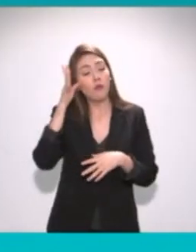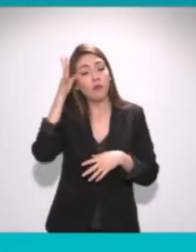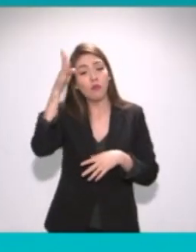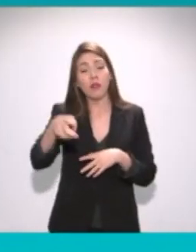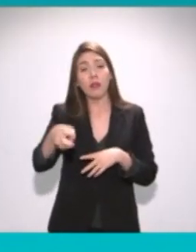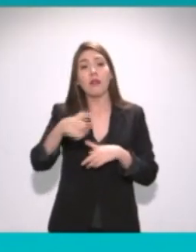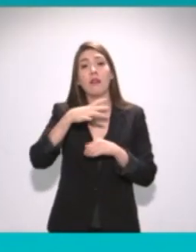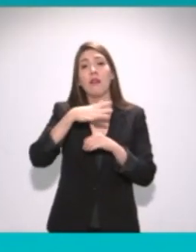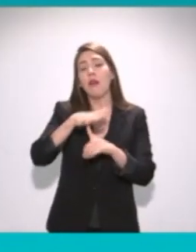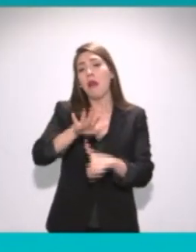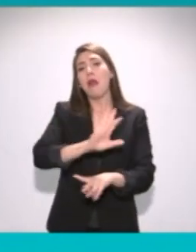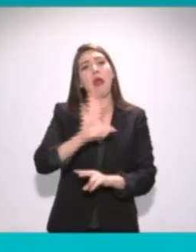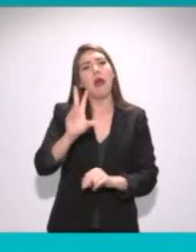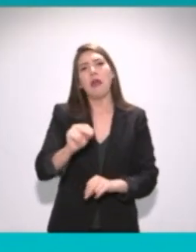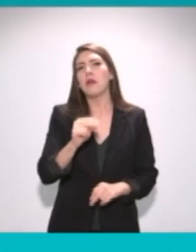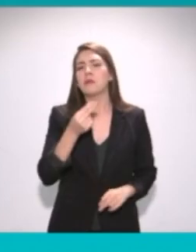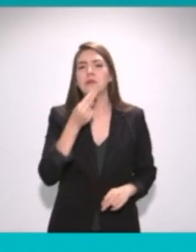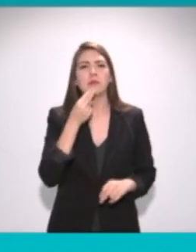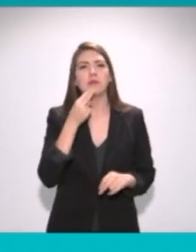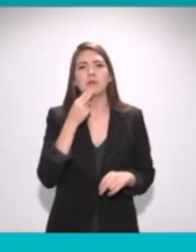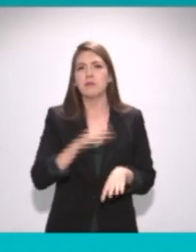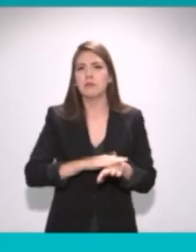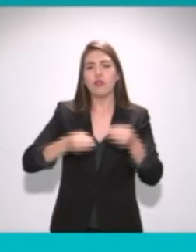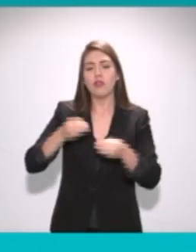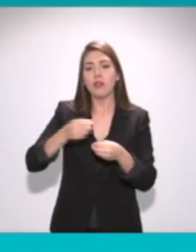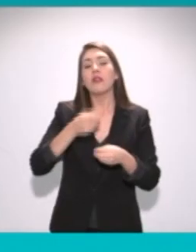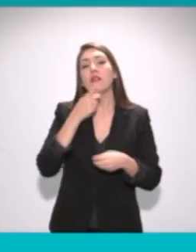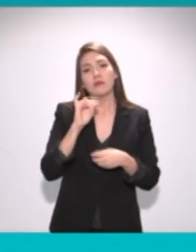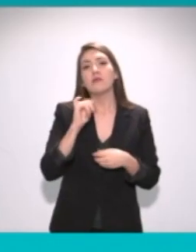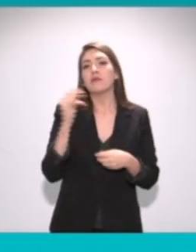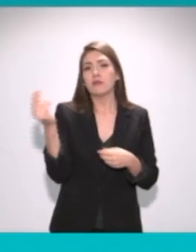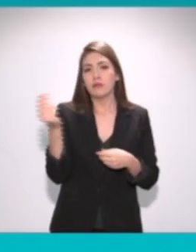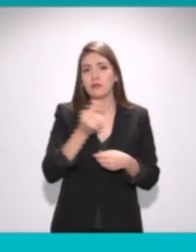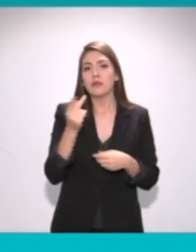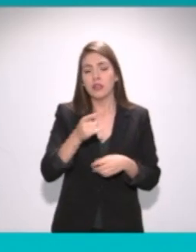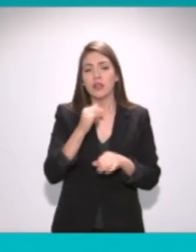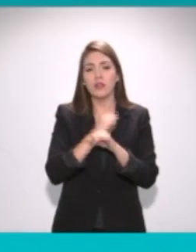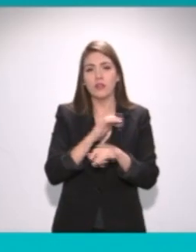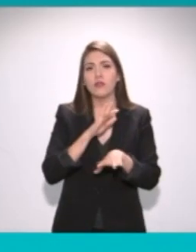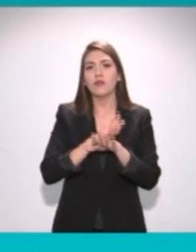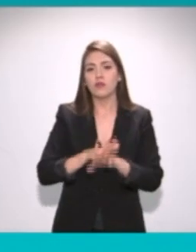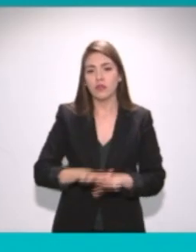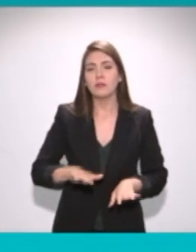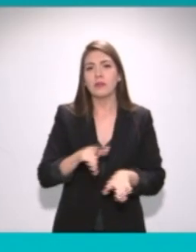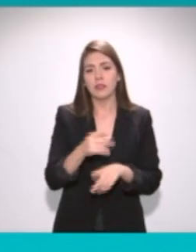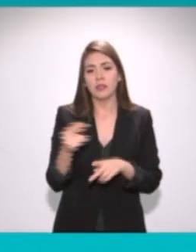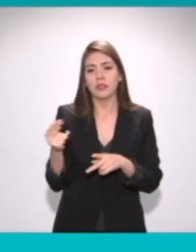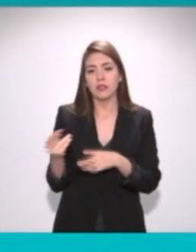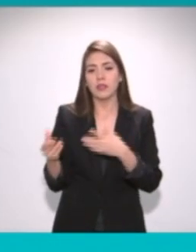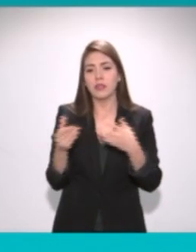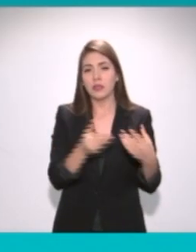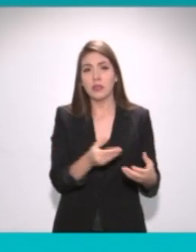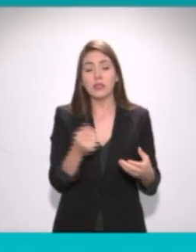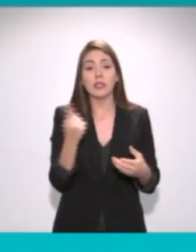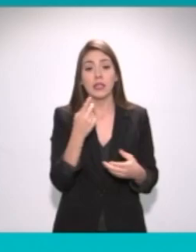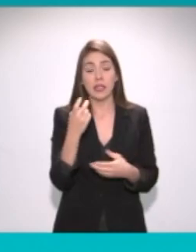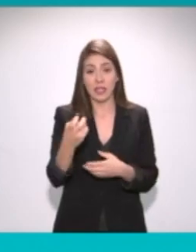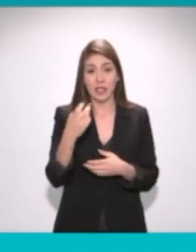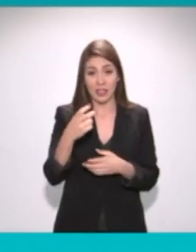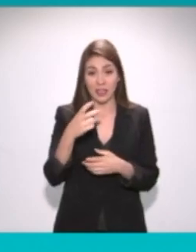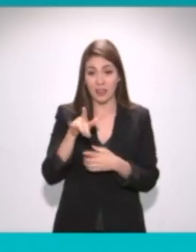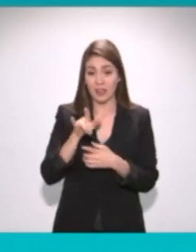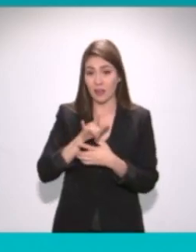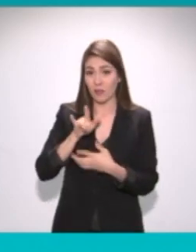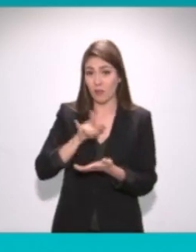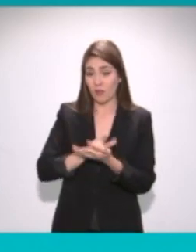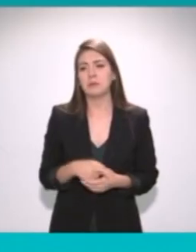el comisionado Óscar Guerra explicó que se revisaron las constancias del expediente, confirmando que el área competente para conocer la información es la